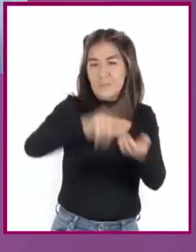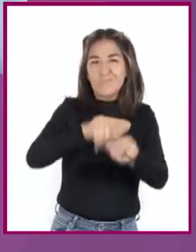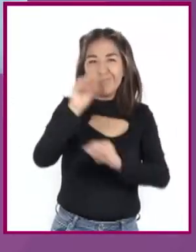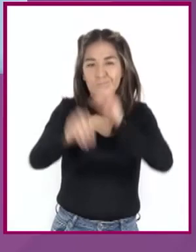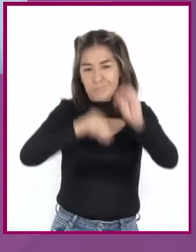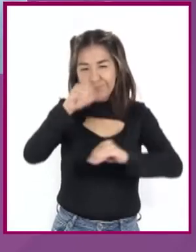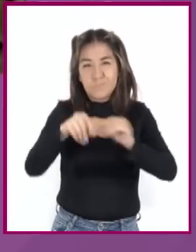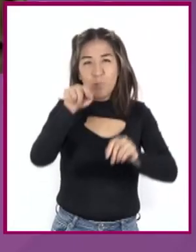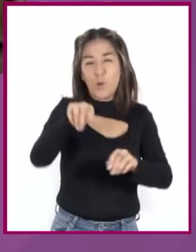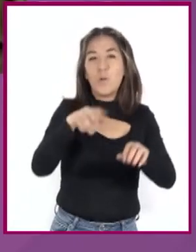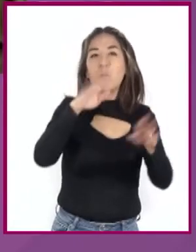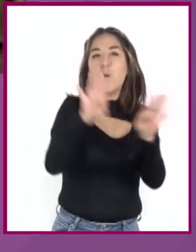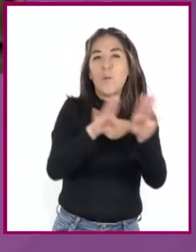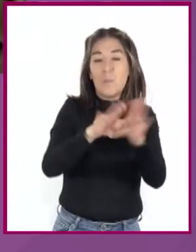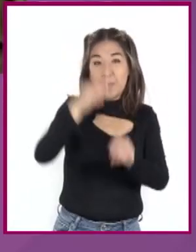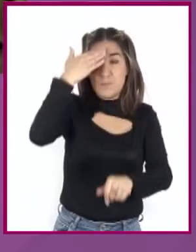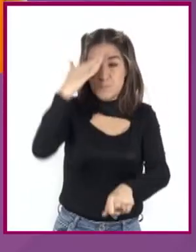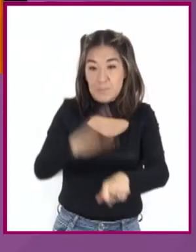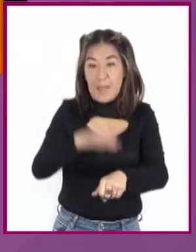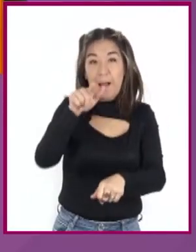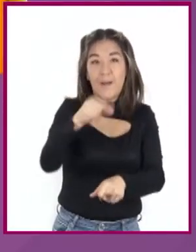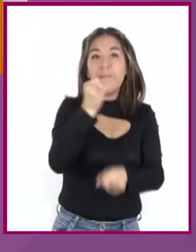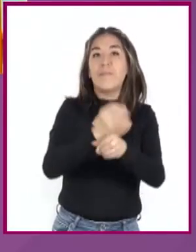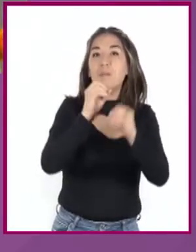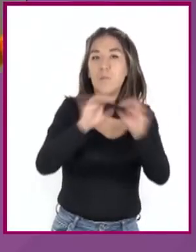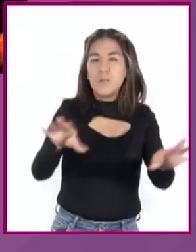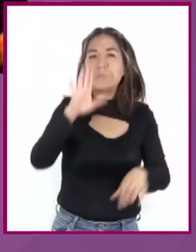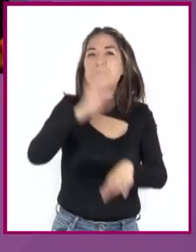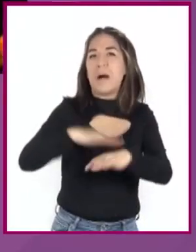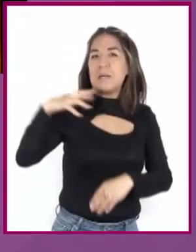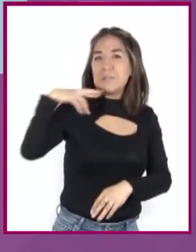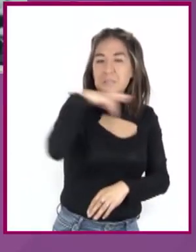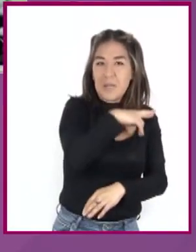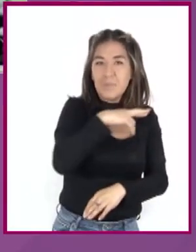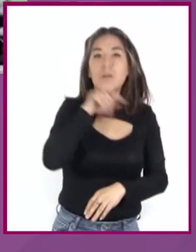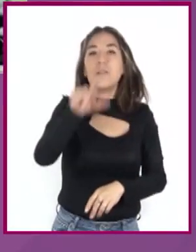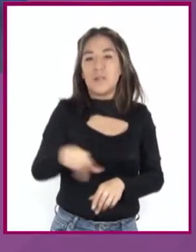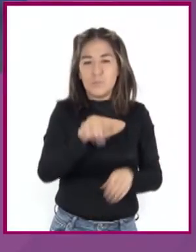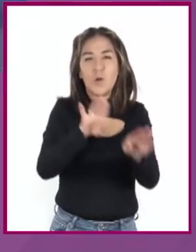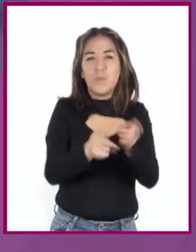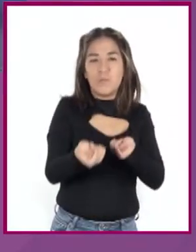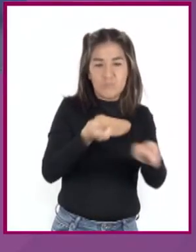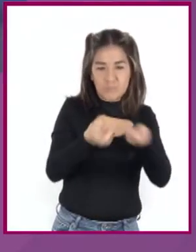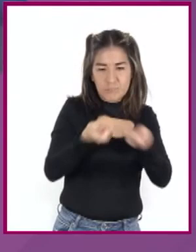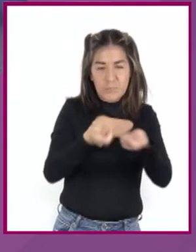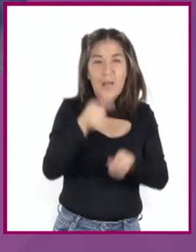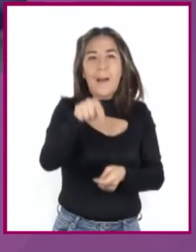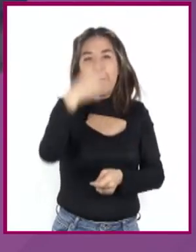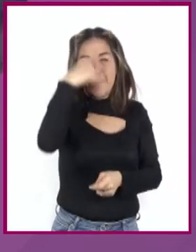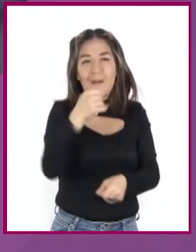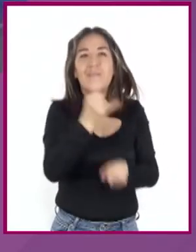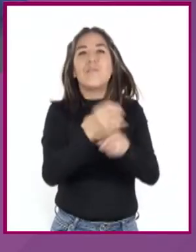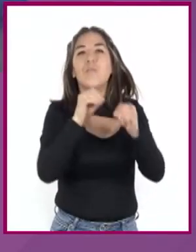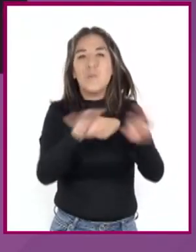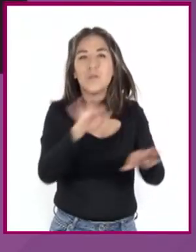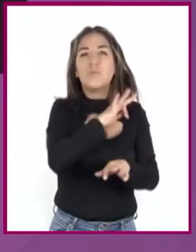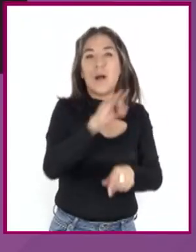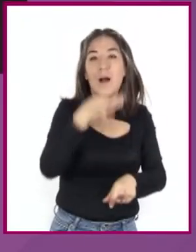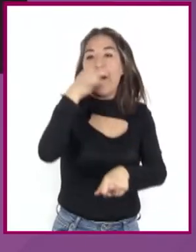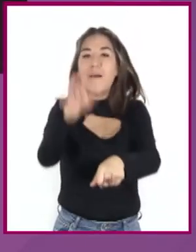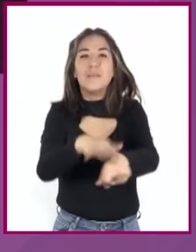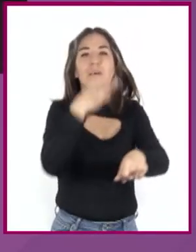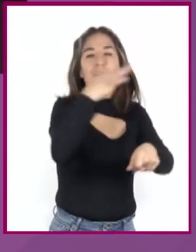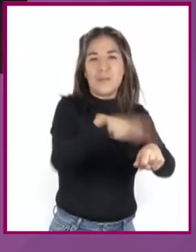recopilan información de manera automática y que además monitorean e interpretan datos de las misiones